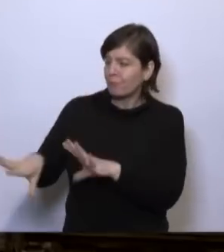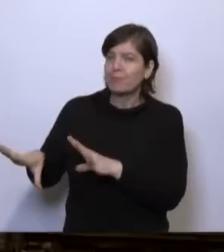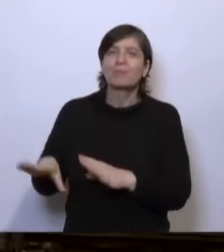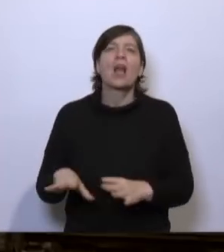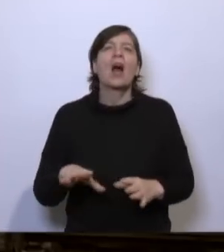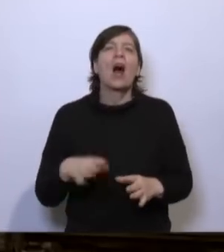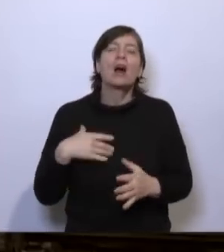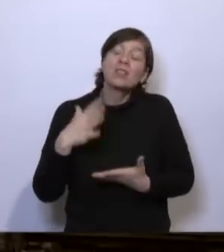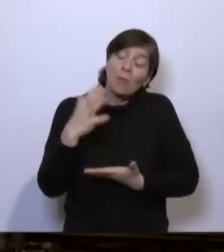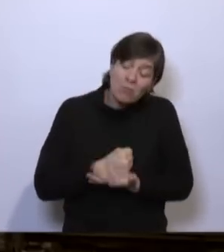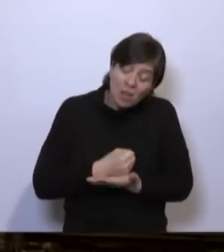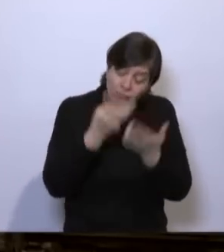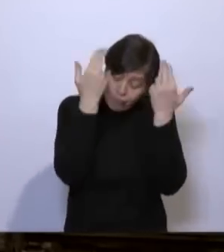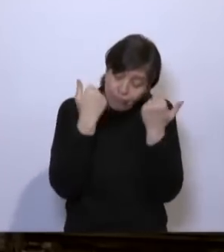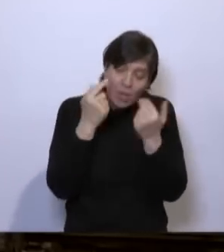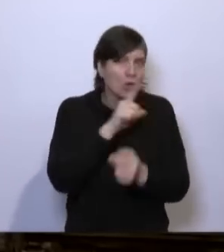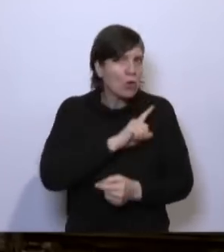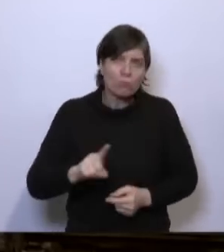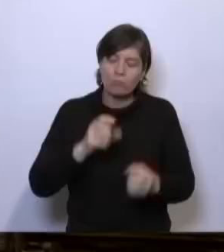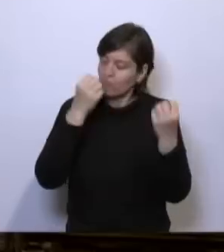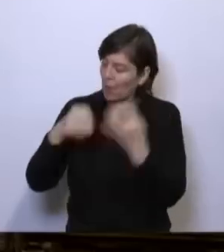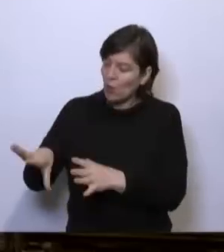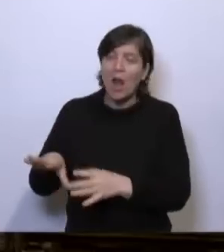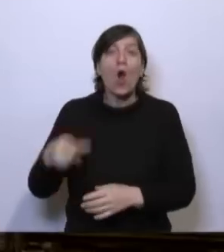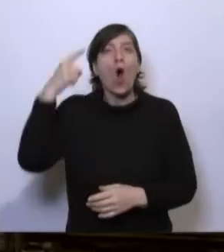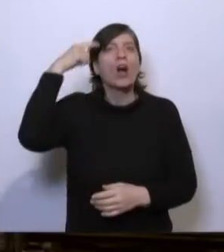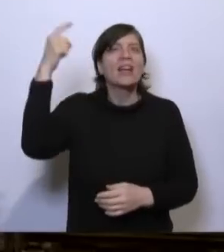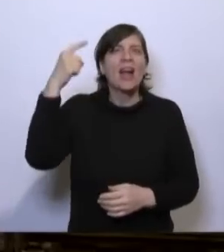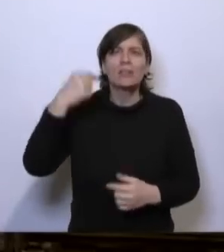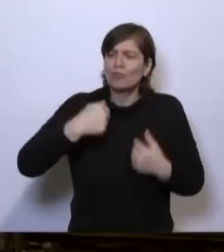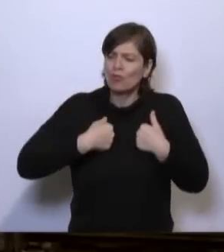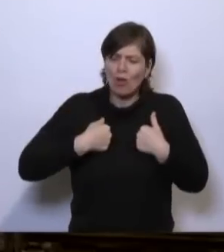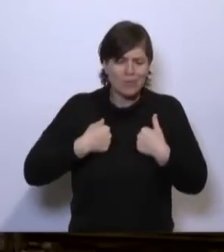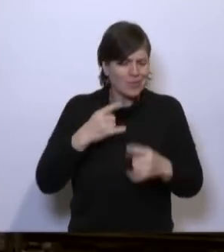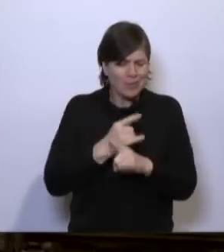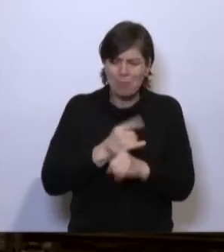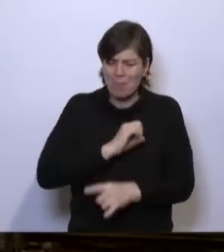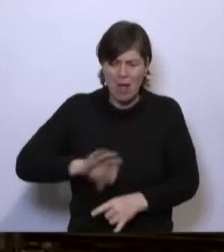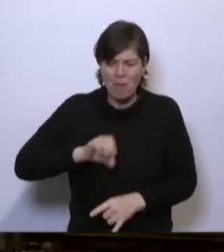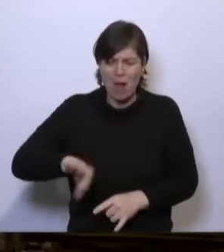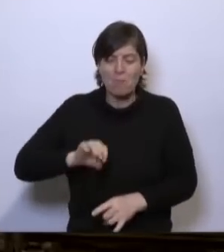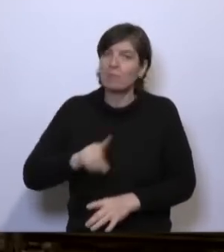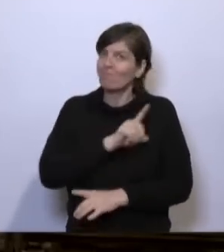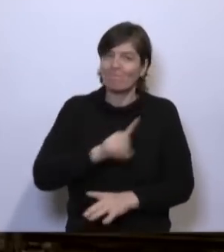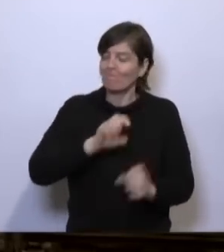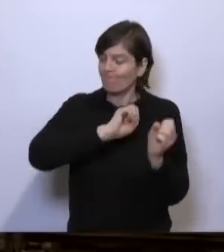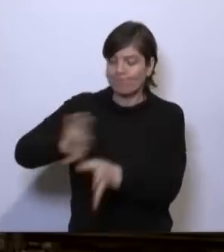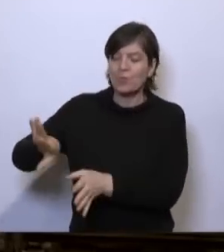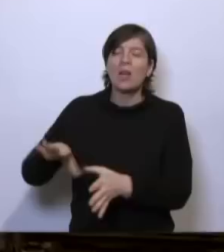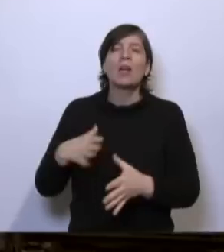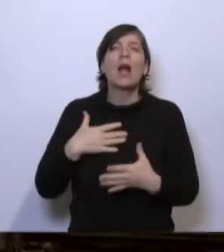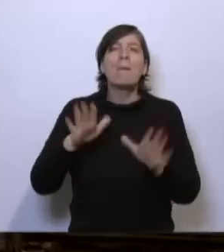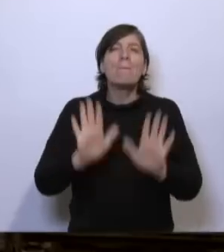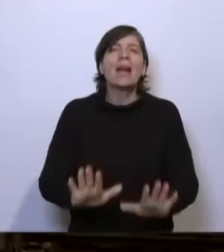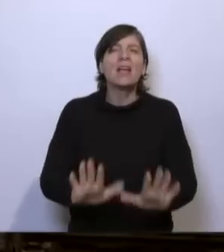a la resignación, renunciar a creer que nada bueno puede pasar, renunciar a la